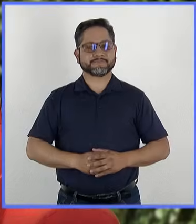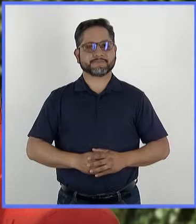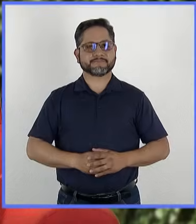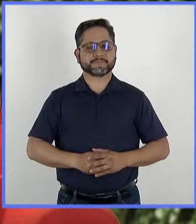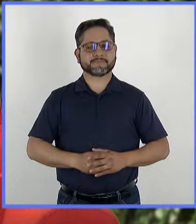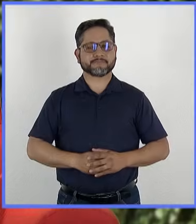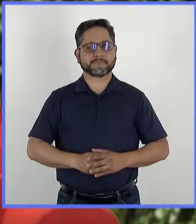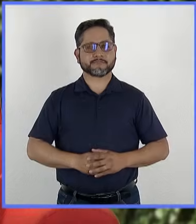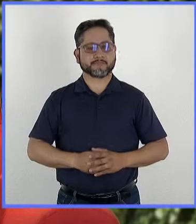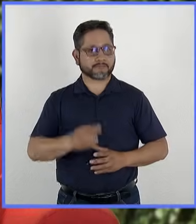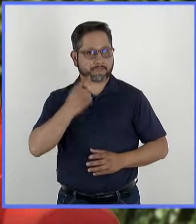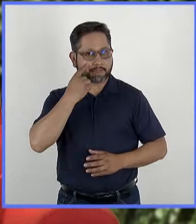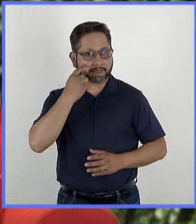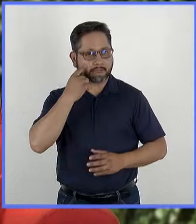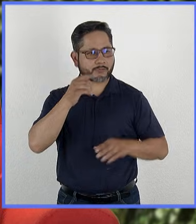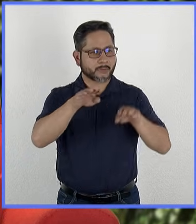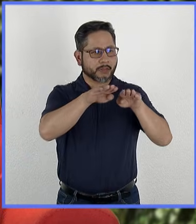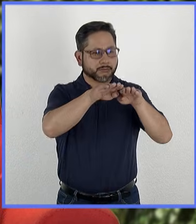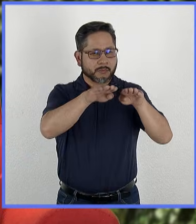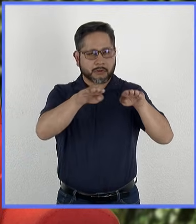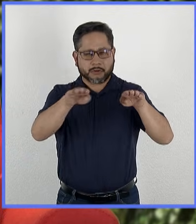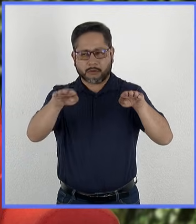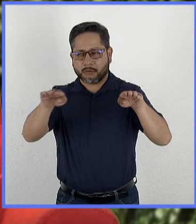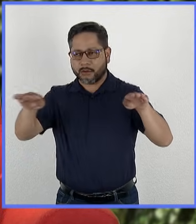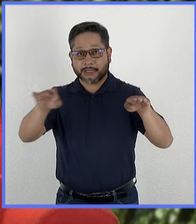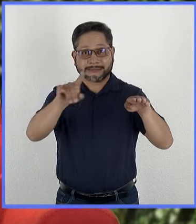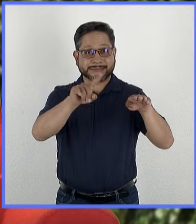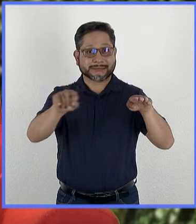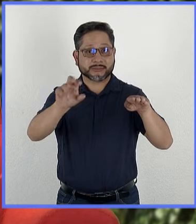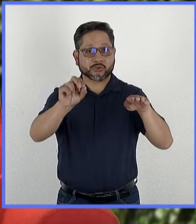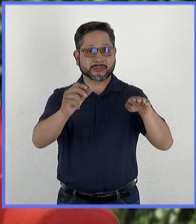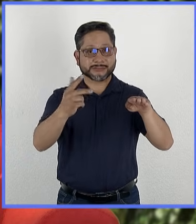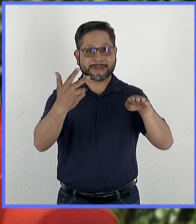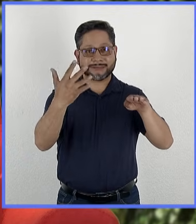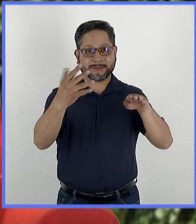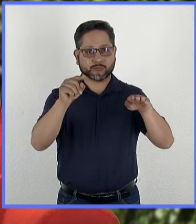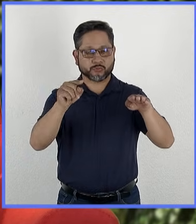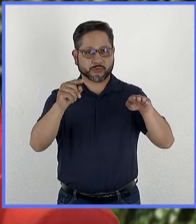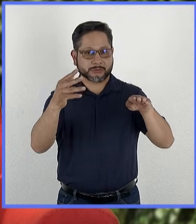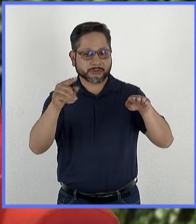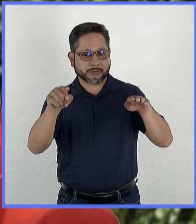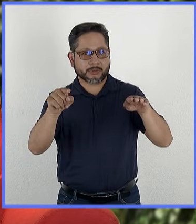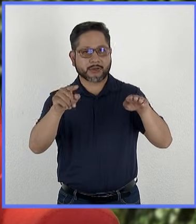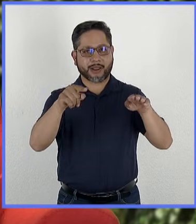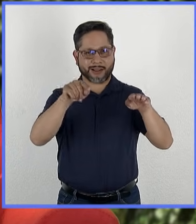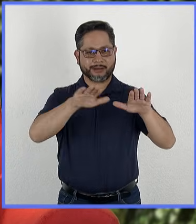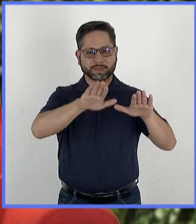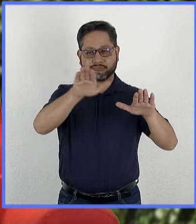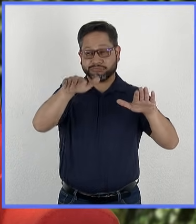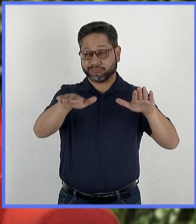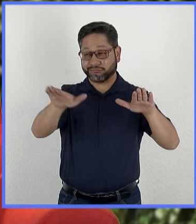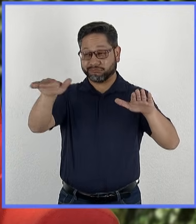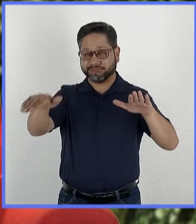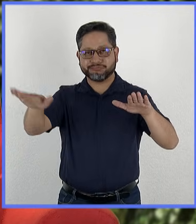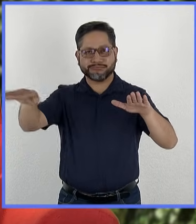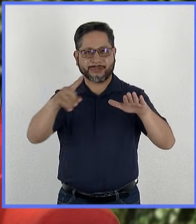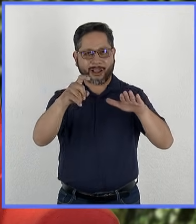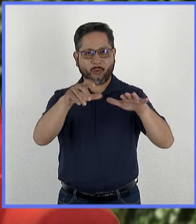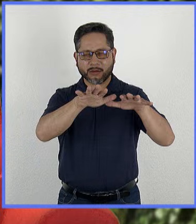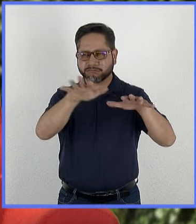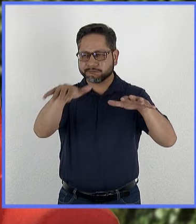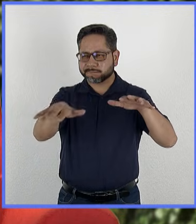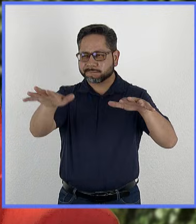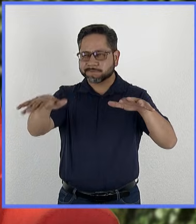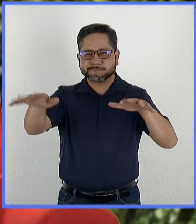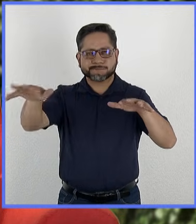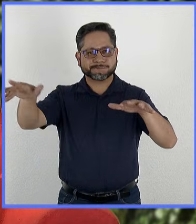Con una longitud de 187.5 kilómetros, el proyecto Acueducto Presa Solís León, allá en Guanajuato, se propone